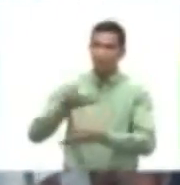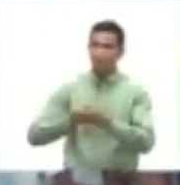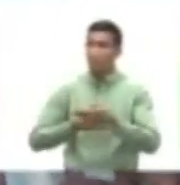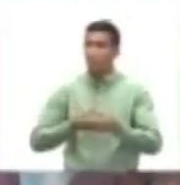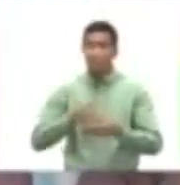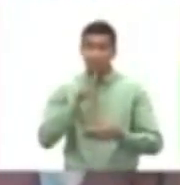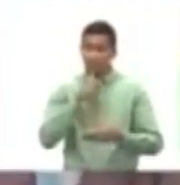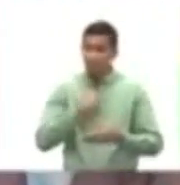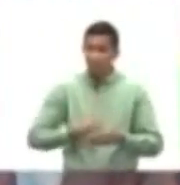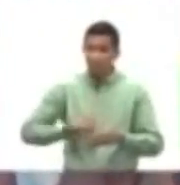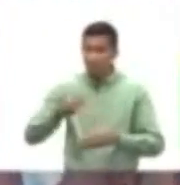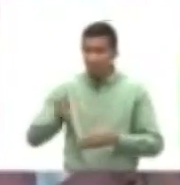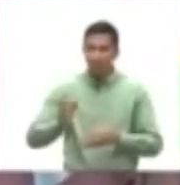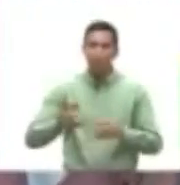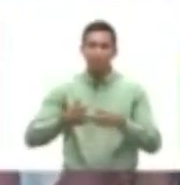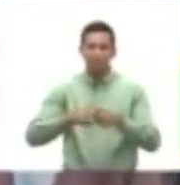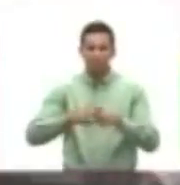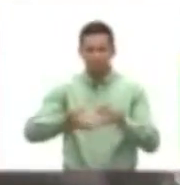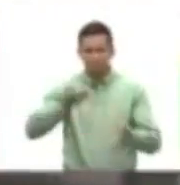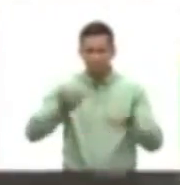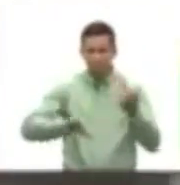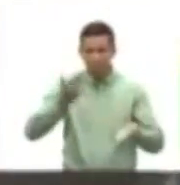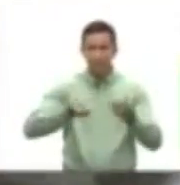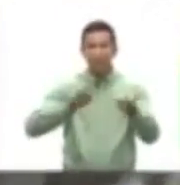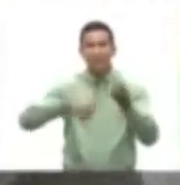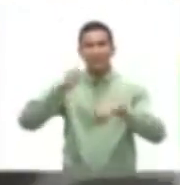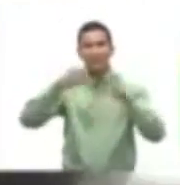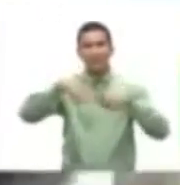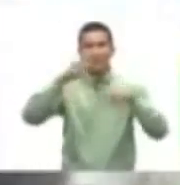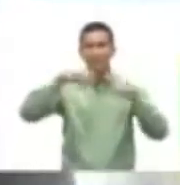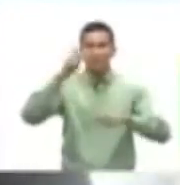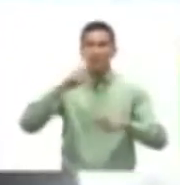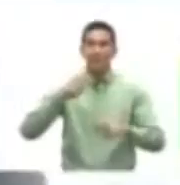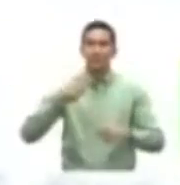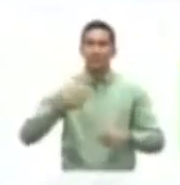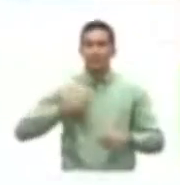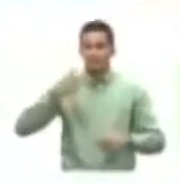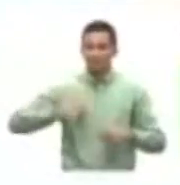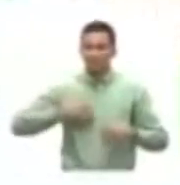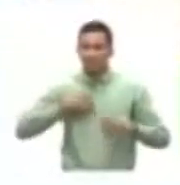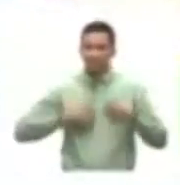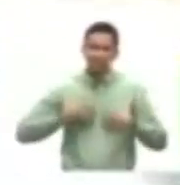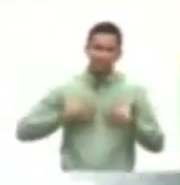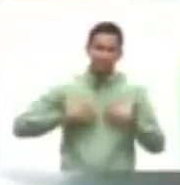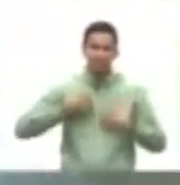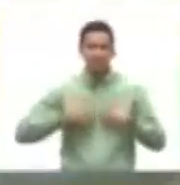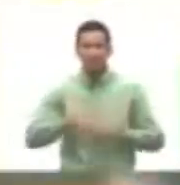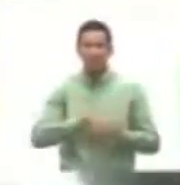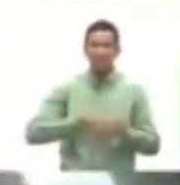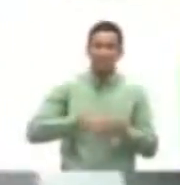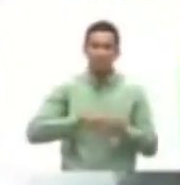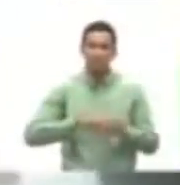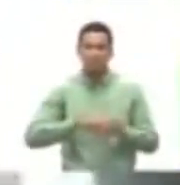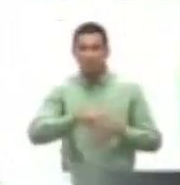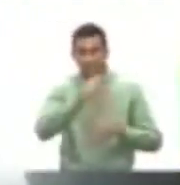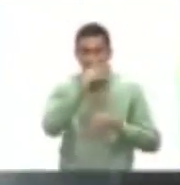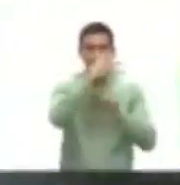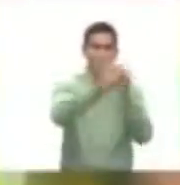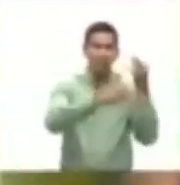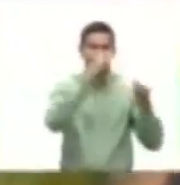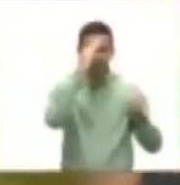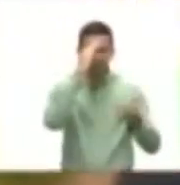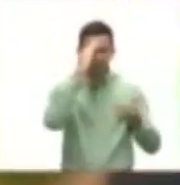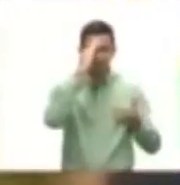desarmado y comercializado por partes en el mercado negro. Esta situación hizo que la víctima colocara la denuncia ante las autoridades, quienes de inmediato iniciaron